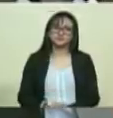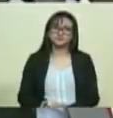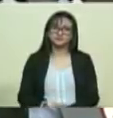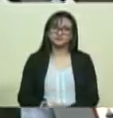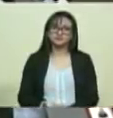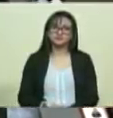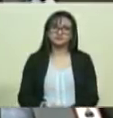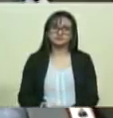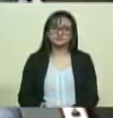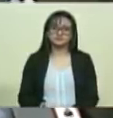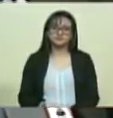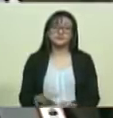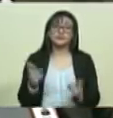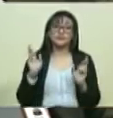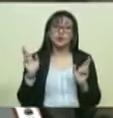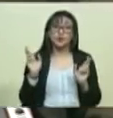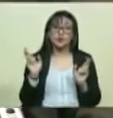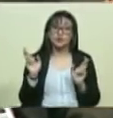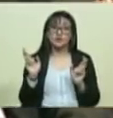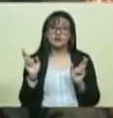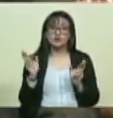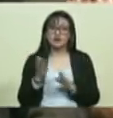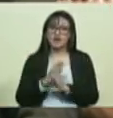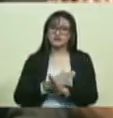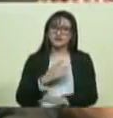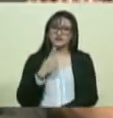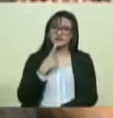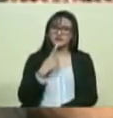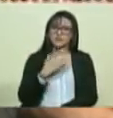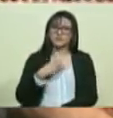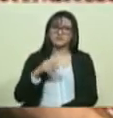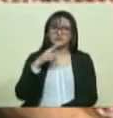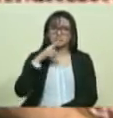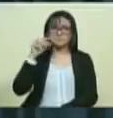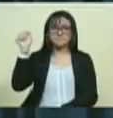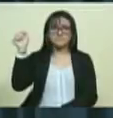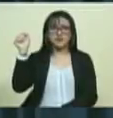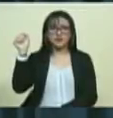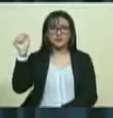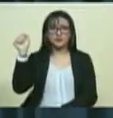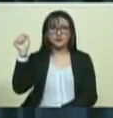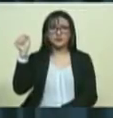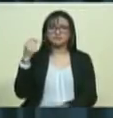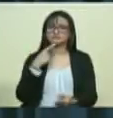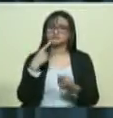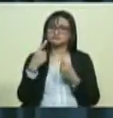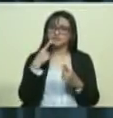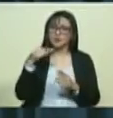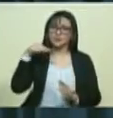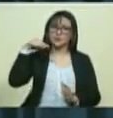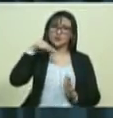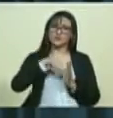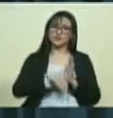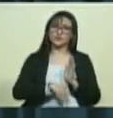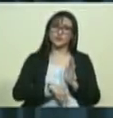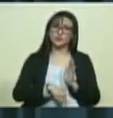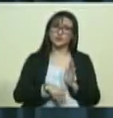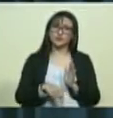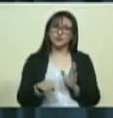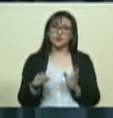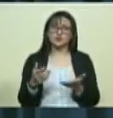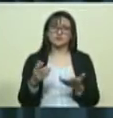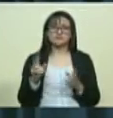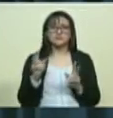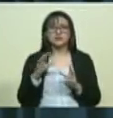aspiramos en razón de lo que ya mencionaba el presidente nicolás maduro a que se dé un diálogo profundo entre todos los sectores de la vida